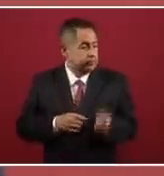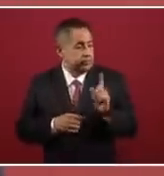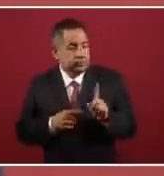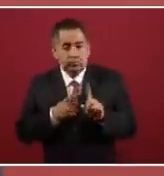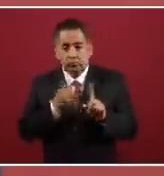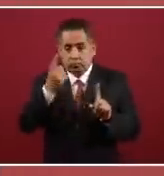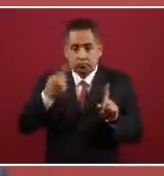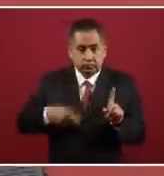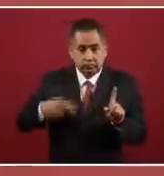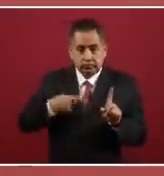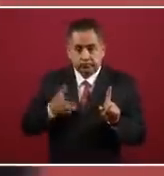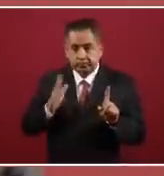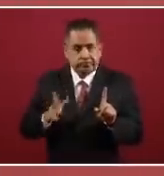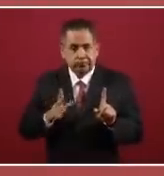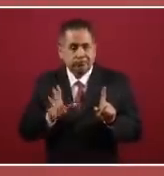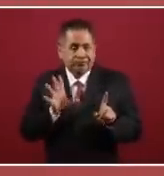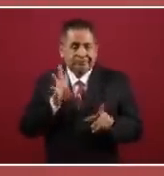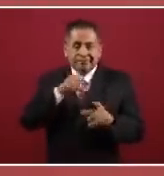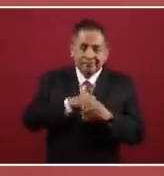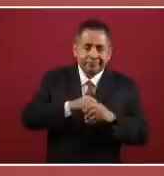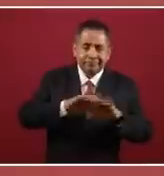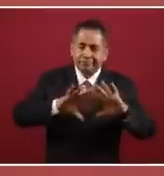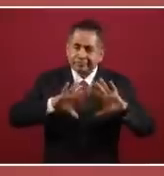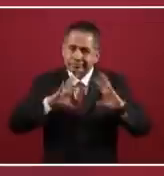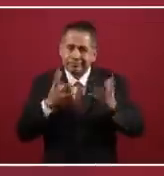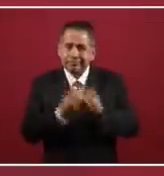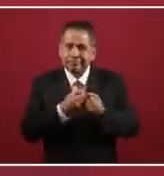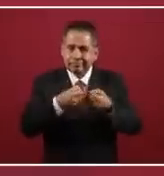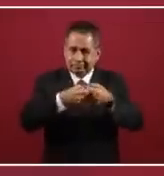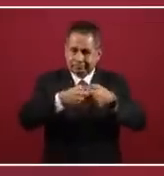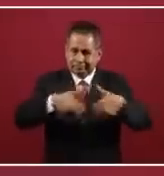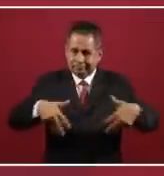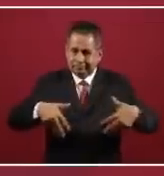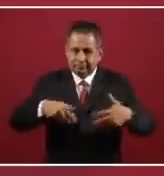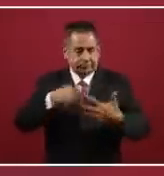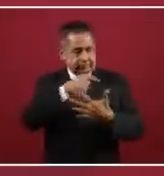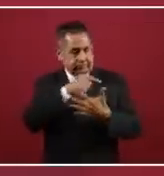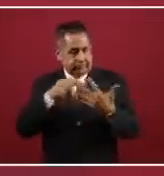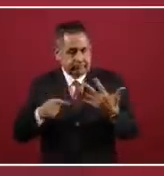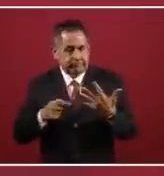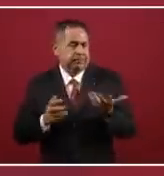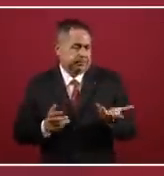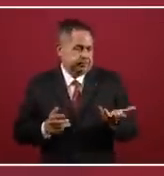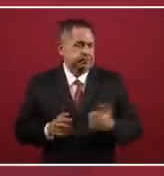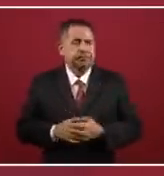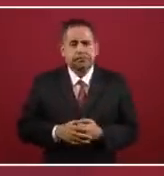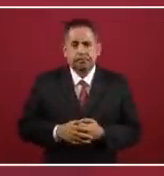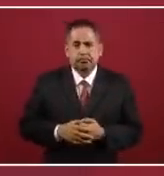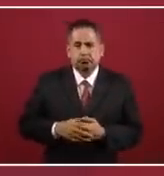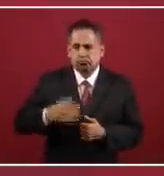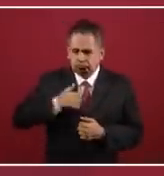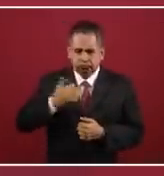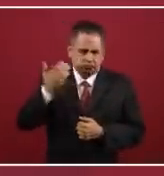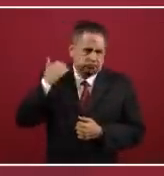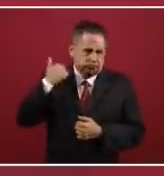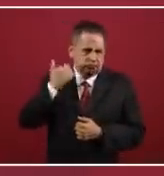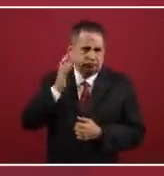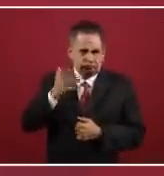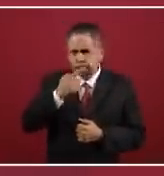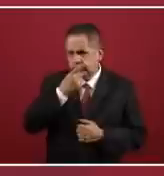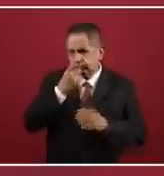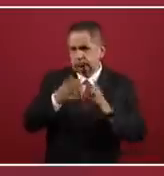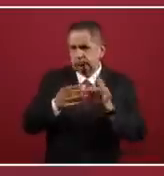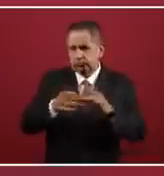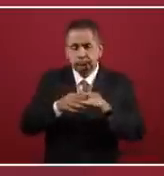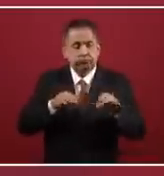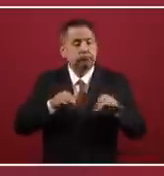persona, es una estructura. Lo que queremos, yo se los explicaba, es trabajar